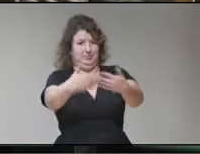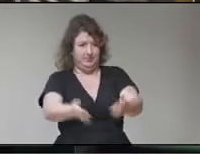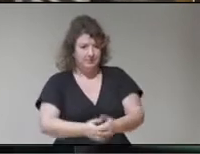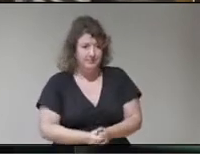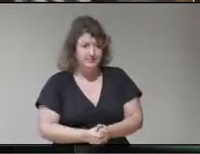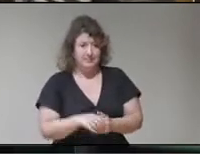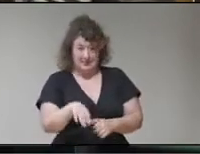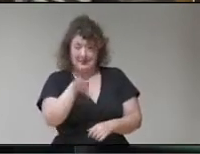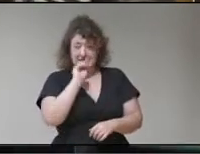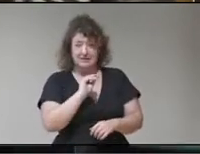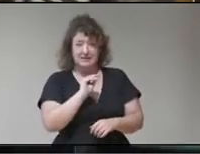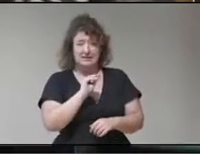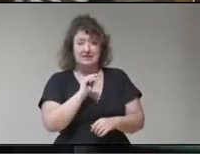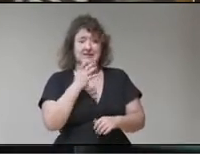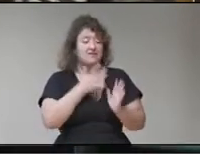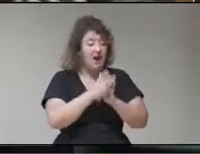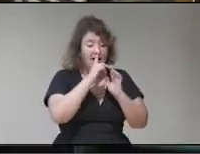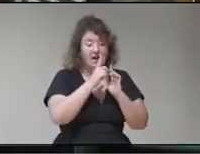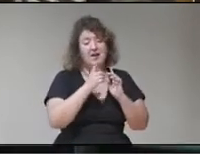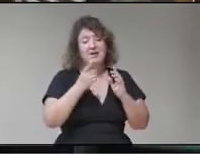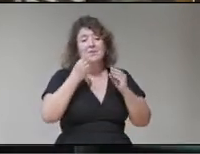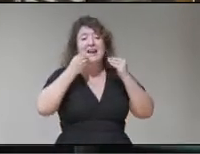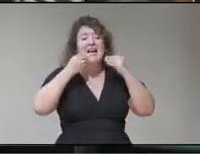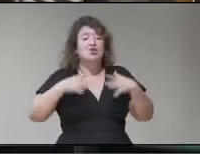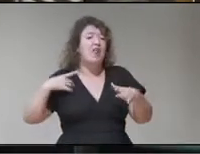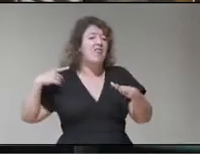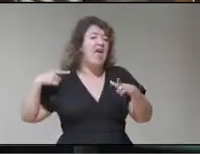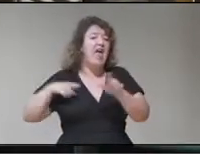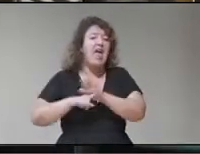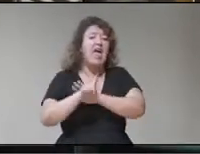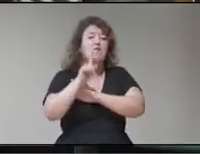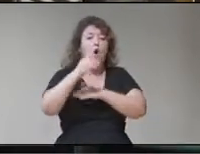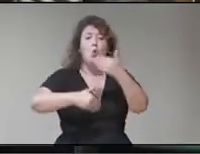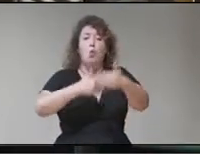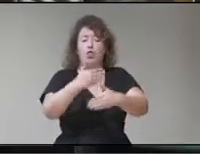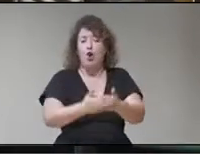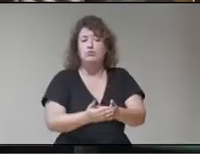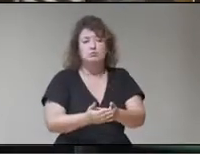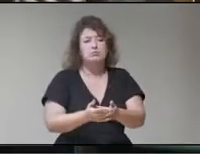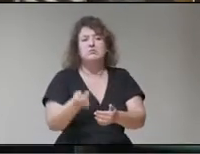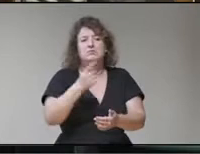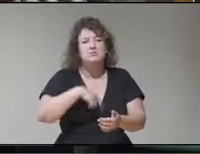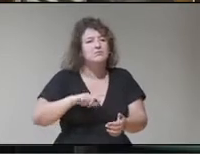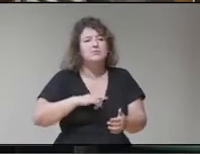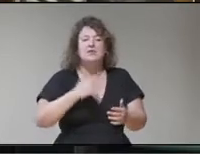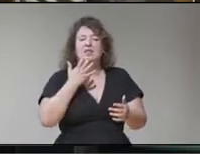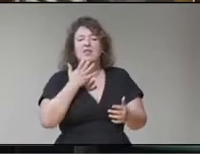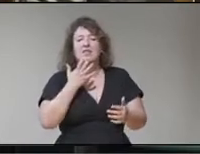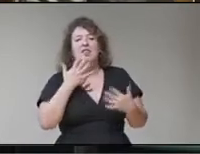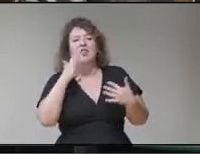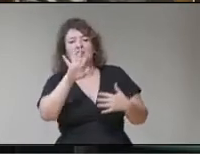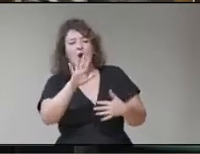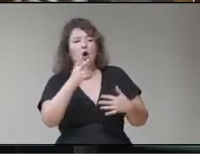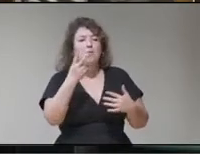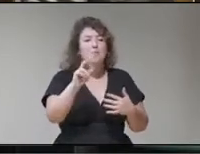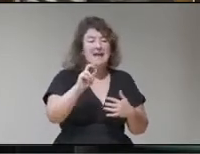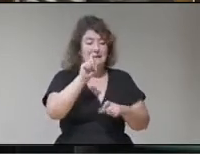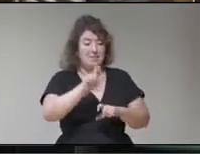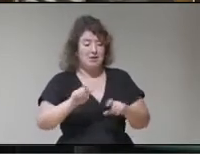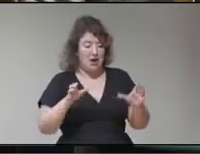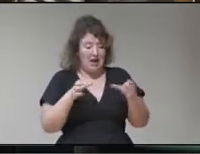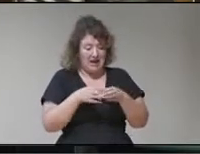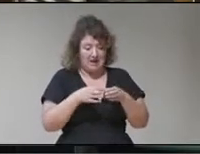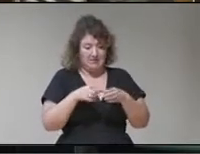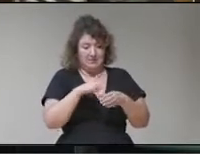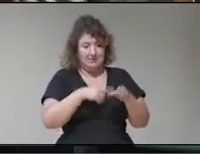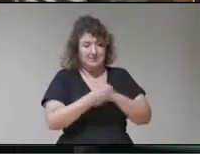Daos cuenta que durante la mayor parte de nuestra historia evolutiva hemos sido hordas de entre 5 y 20, 30 individuos. Por